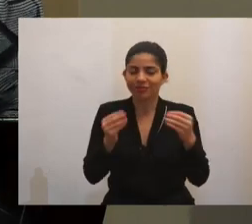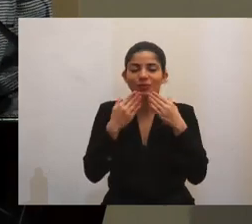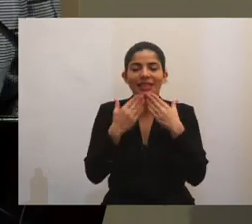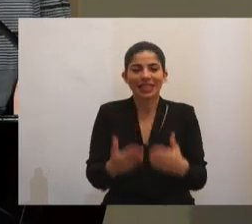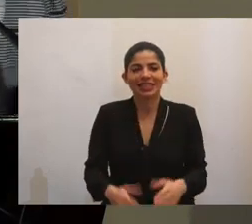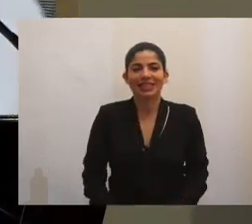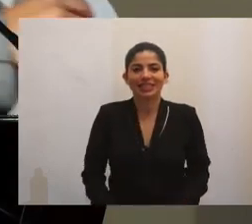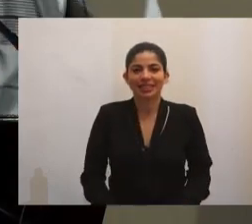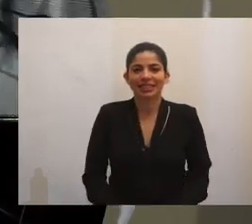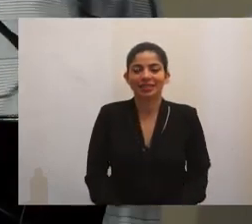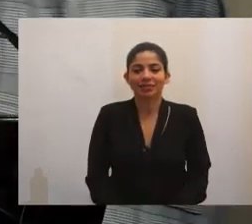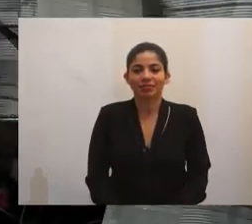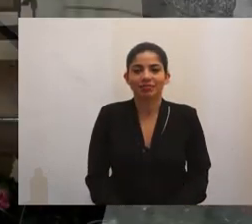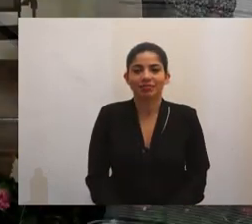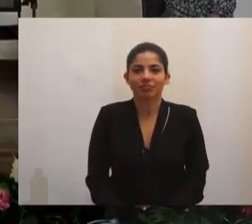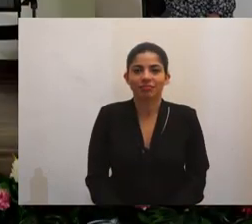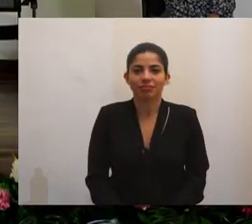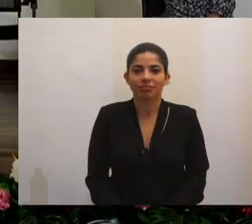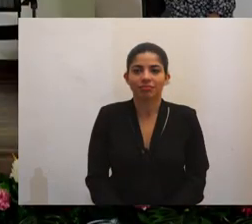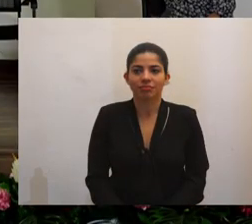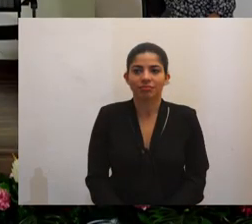gracias.